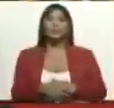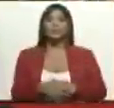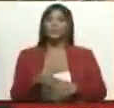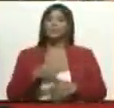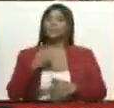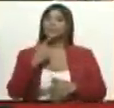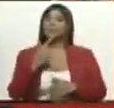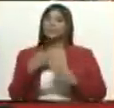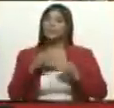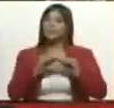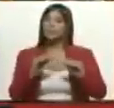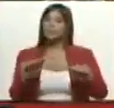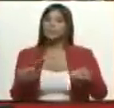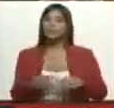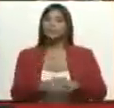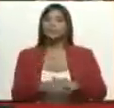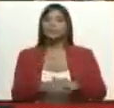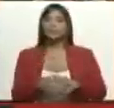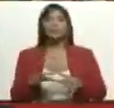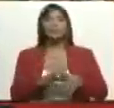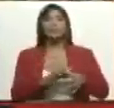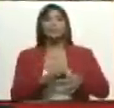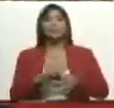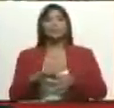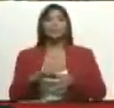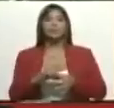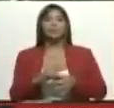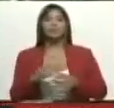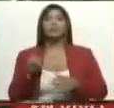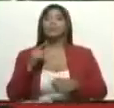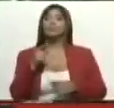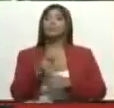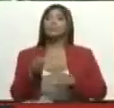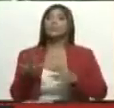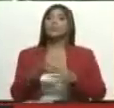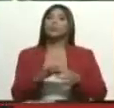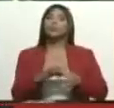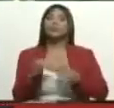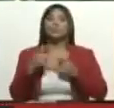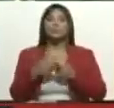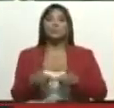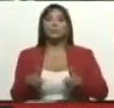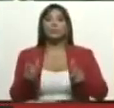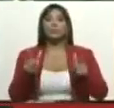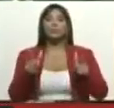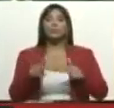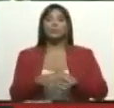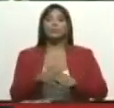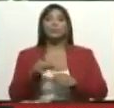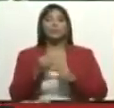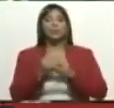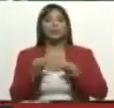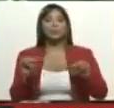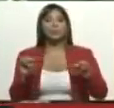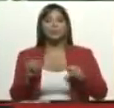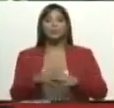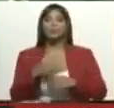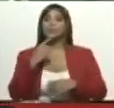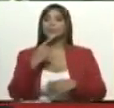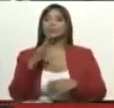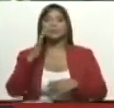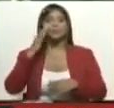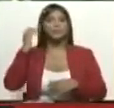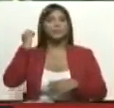decía y nos llamaba a la unión. Únanse en la libertad y en la independencia, decía Francisco de